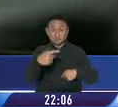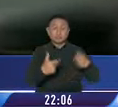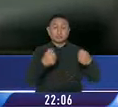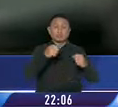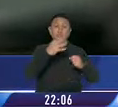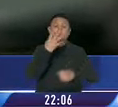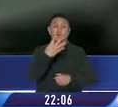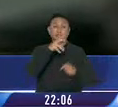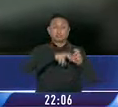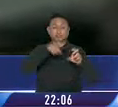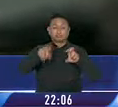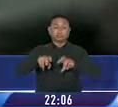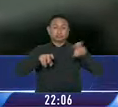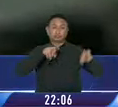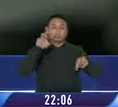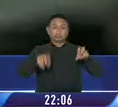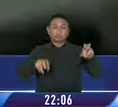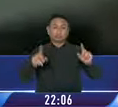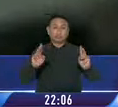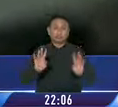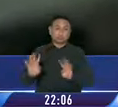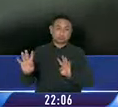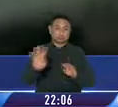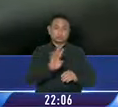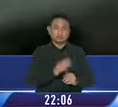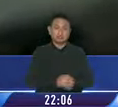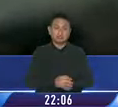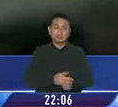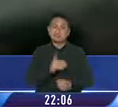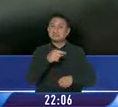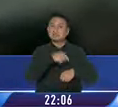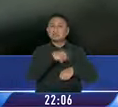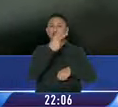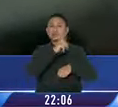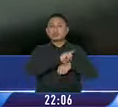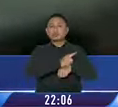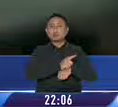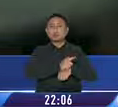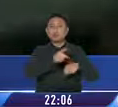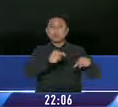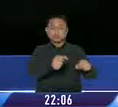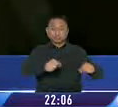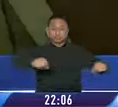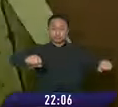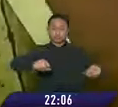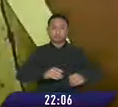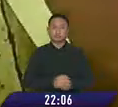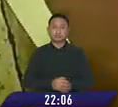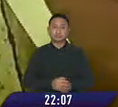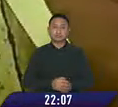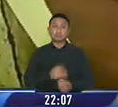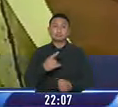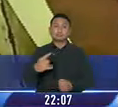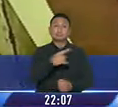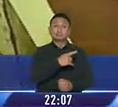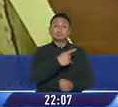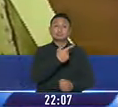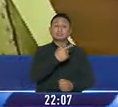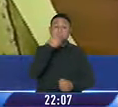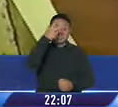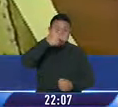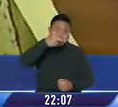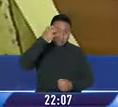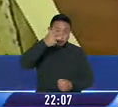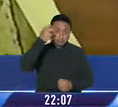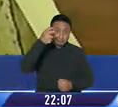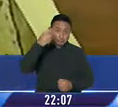bajan 4 tipos. Se demoran cuestión de 2 minutos en abrir el auto. Parte del hecho quedó registrado en una cámara